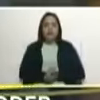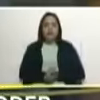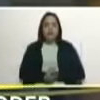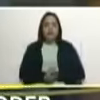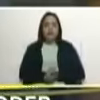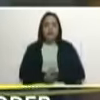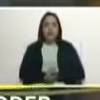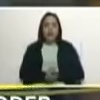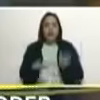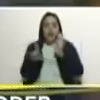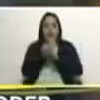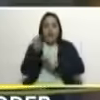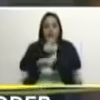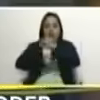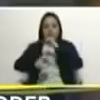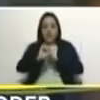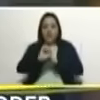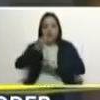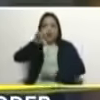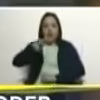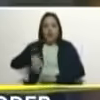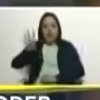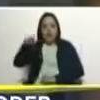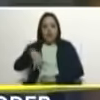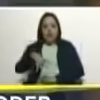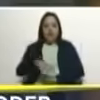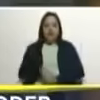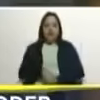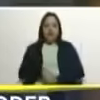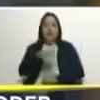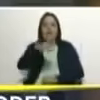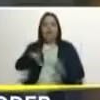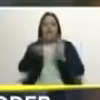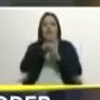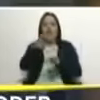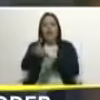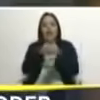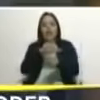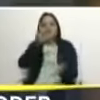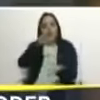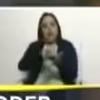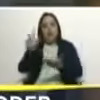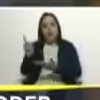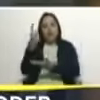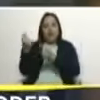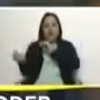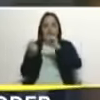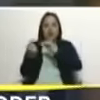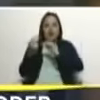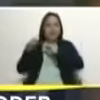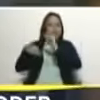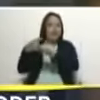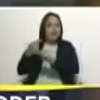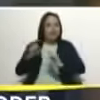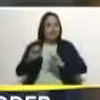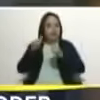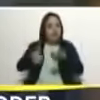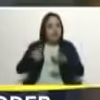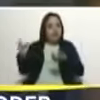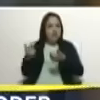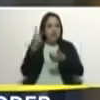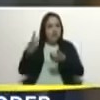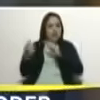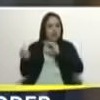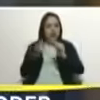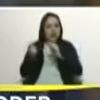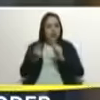la ley orgánica para la defensa de la Guayana Esequiba. Esa ley ya fue aprobada en primera discusión y mañana inicia la segunda discusión para